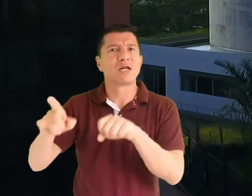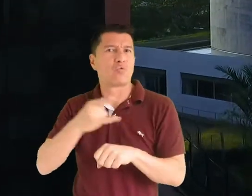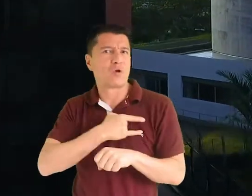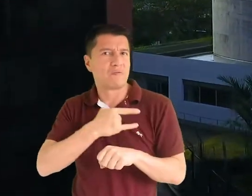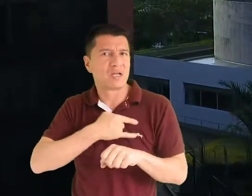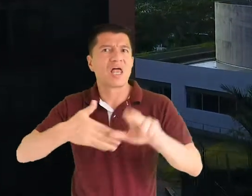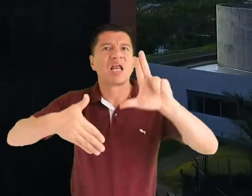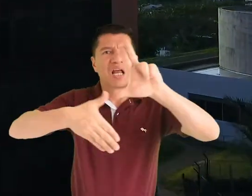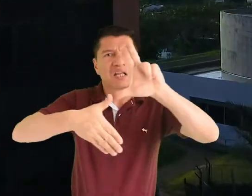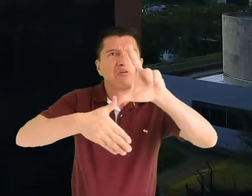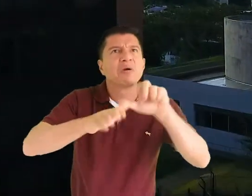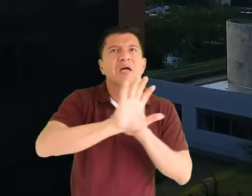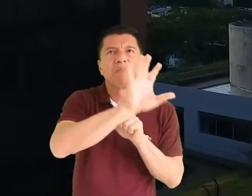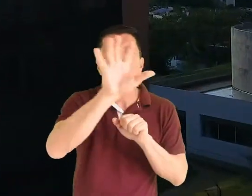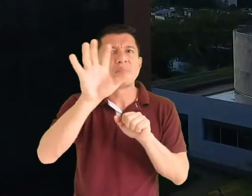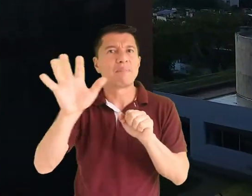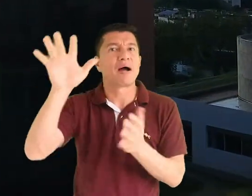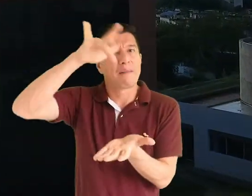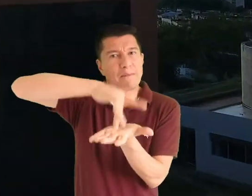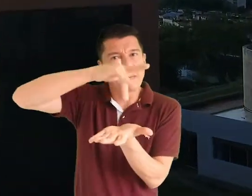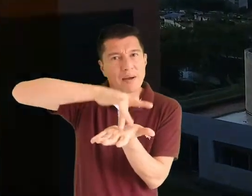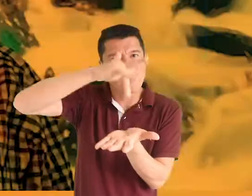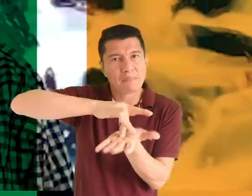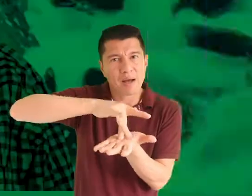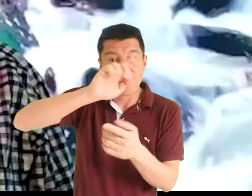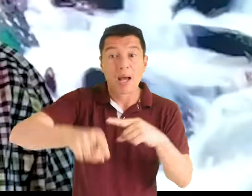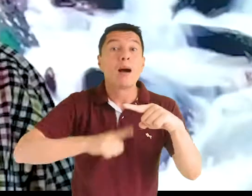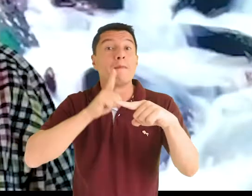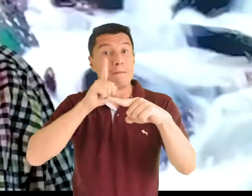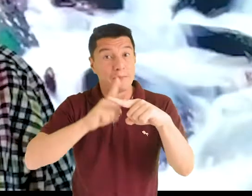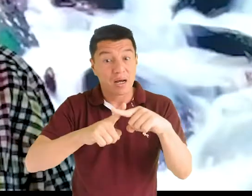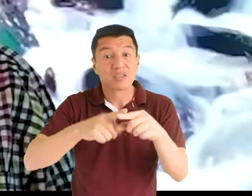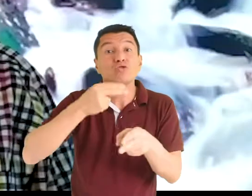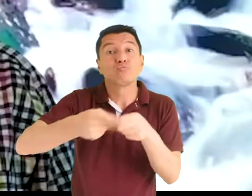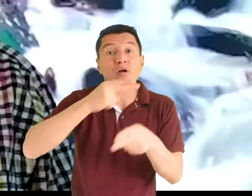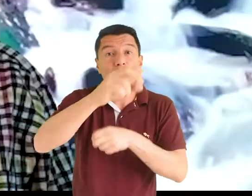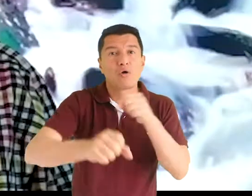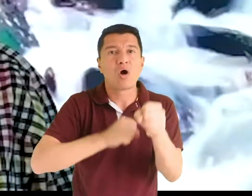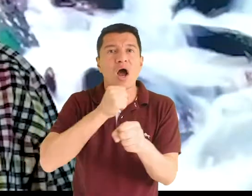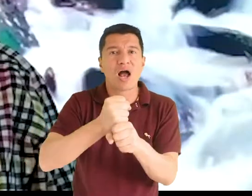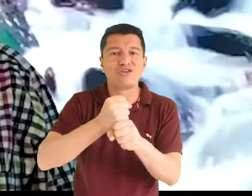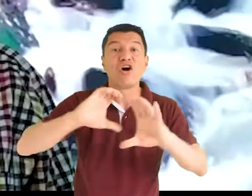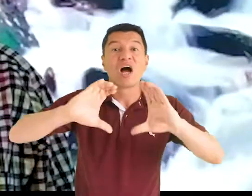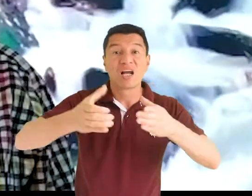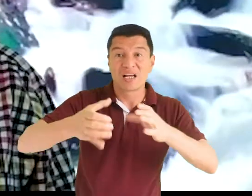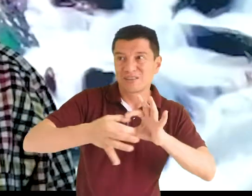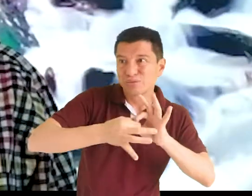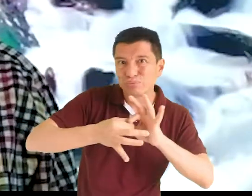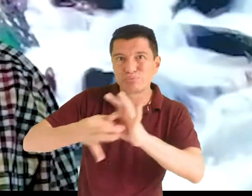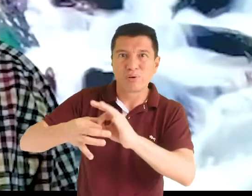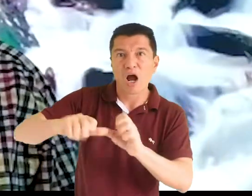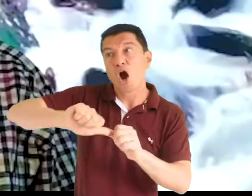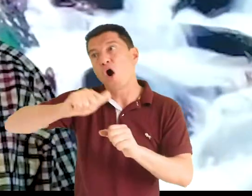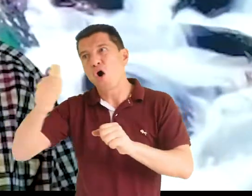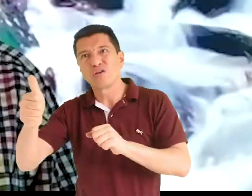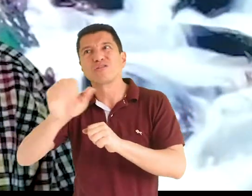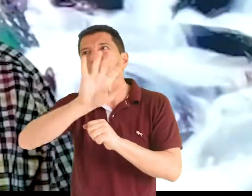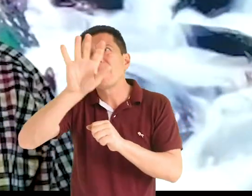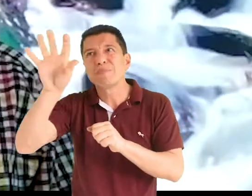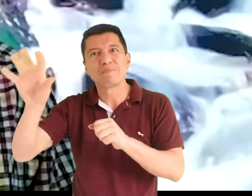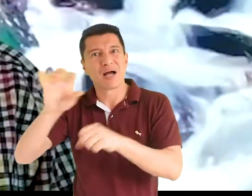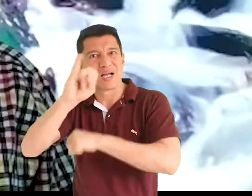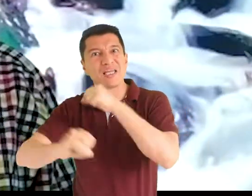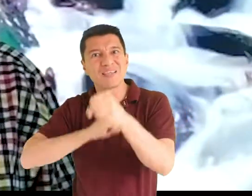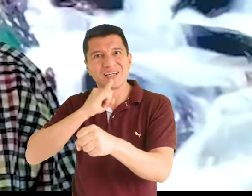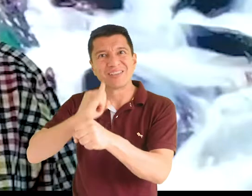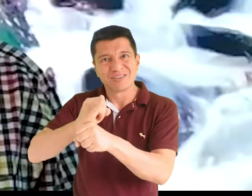universidades latinoamericanas. Y también vamos a desarrollar aulas espejo para que los estudiantes puedan tener una